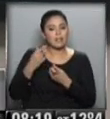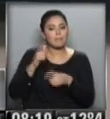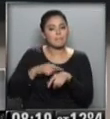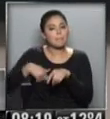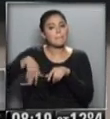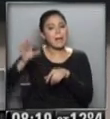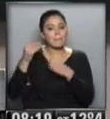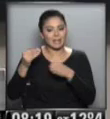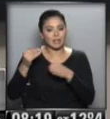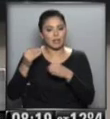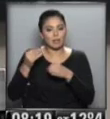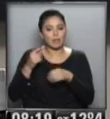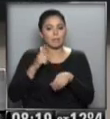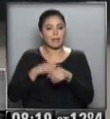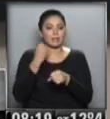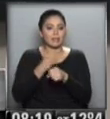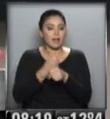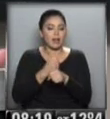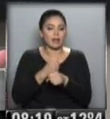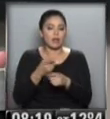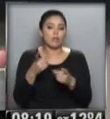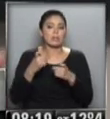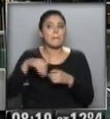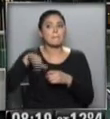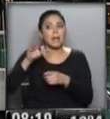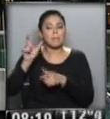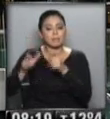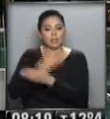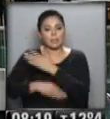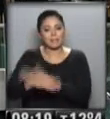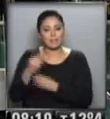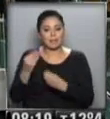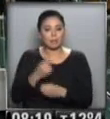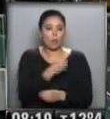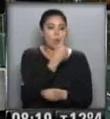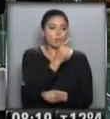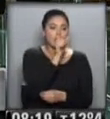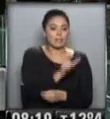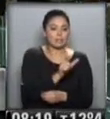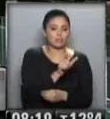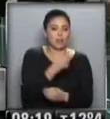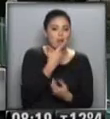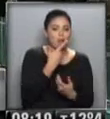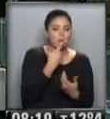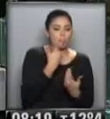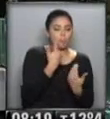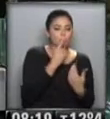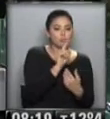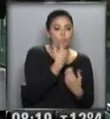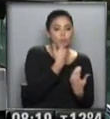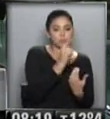tiempo para desarrollar las mismas tareas o se requieren más personas con discapacidad para desarrollar las mismas tareas que en otras condiciones podrían